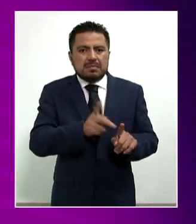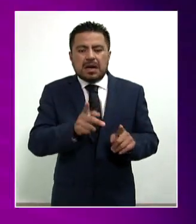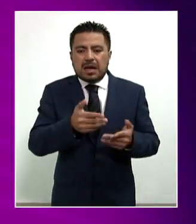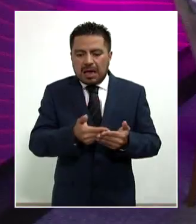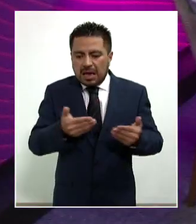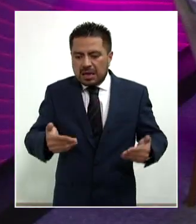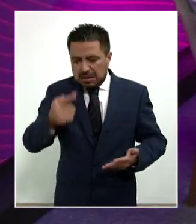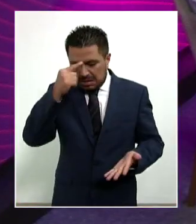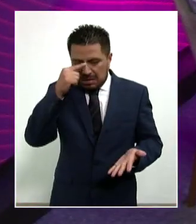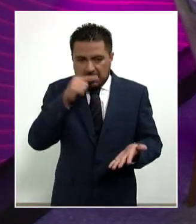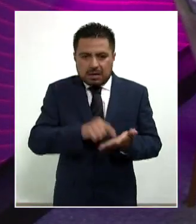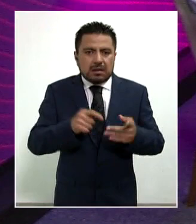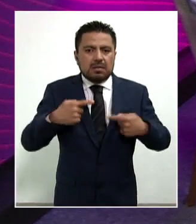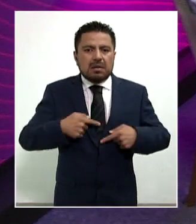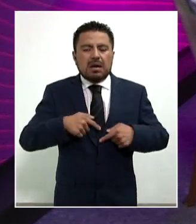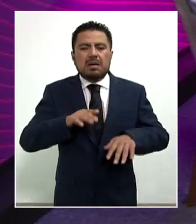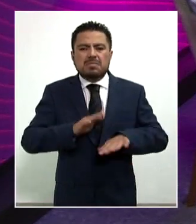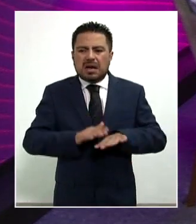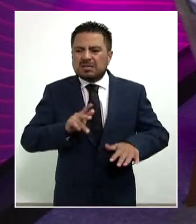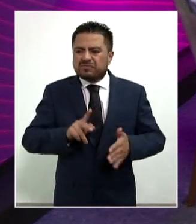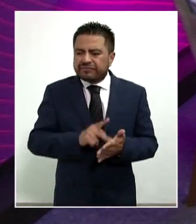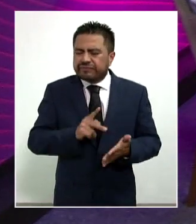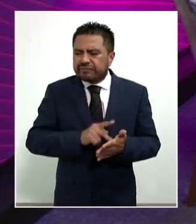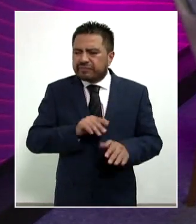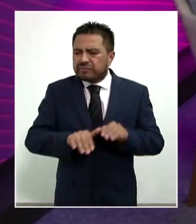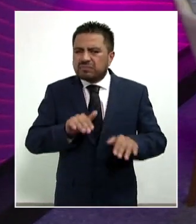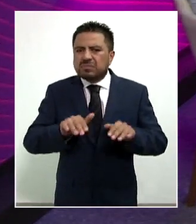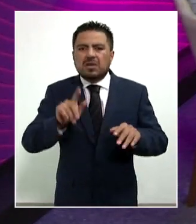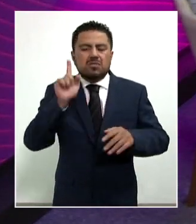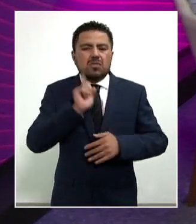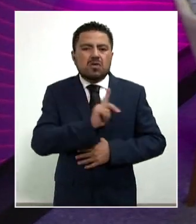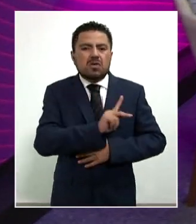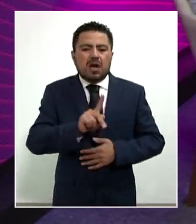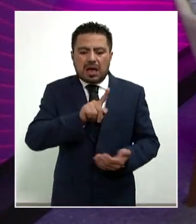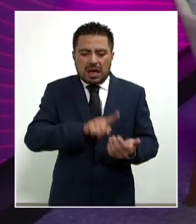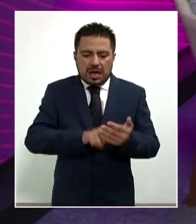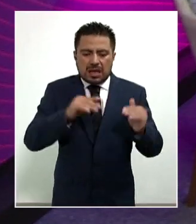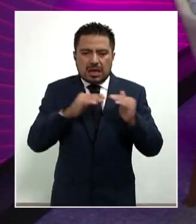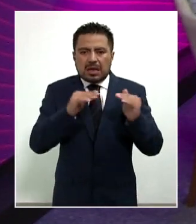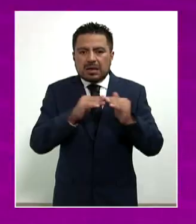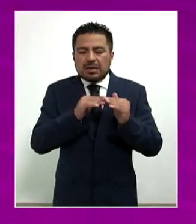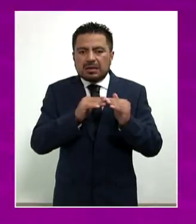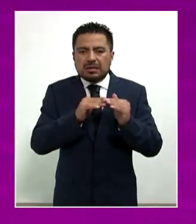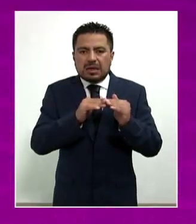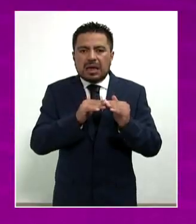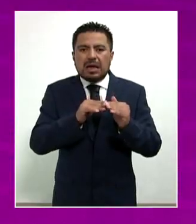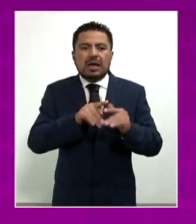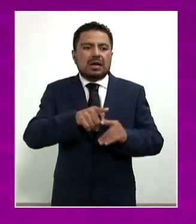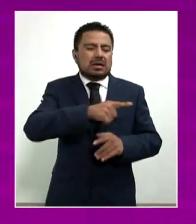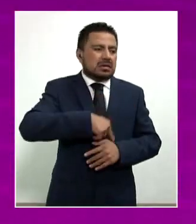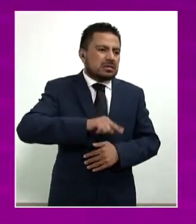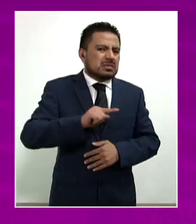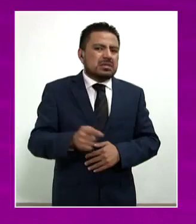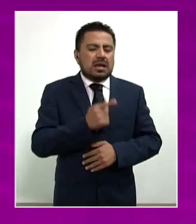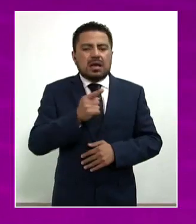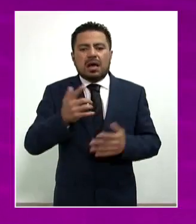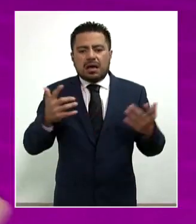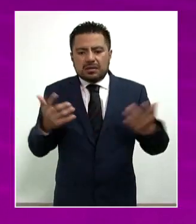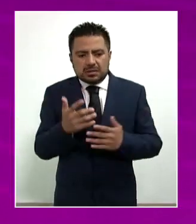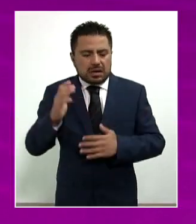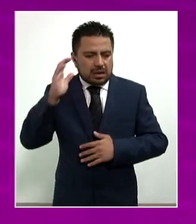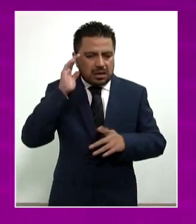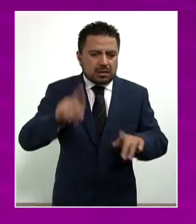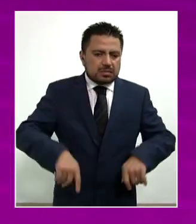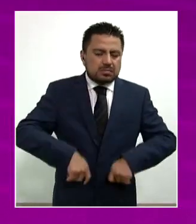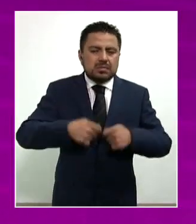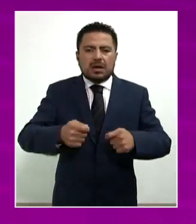esta creencia hacemos muchas veces de que las niñas dentro de los hogares sean las que tienen que hacer las camas,